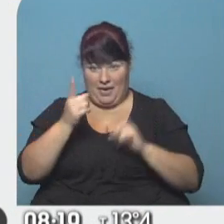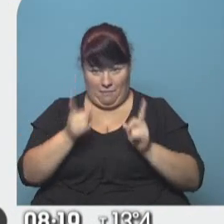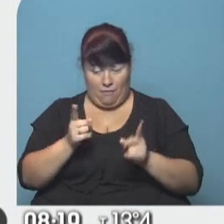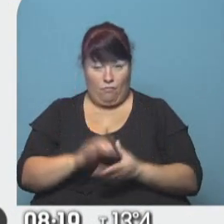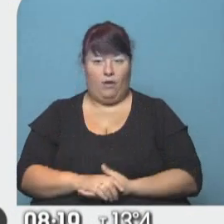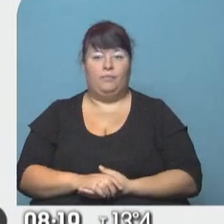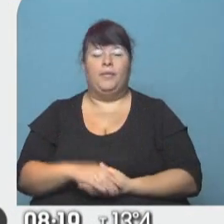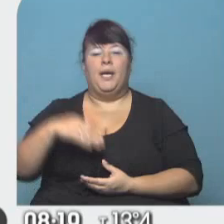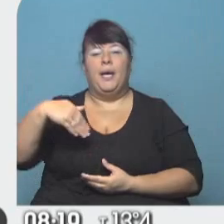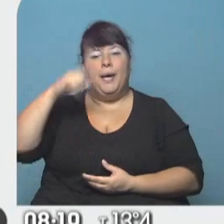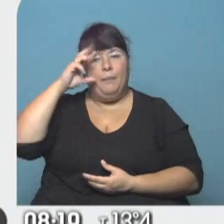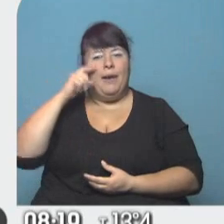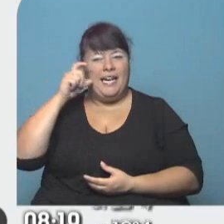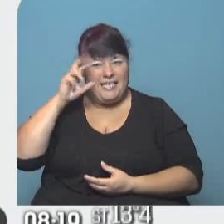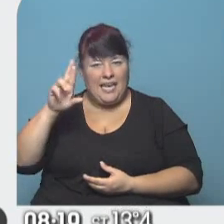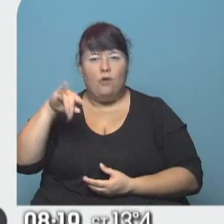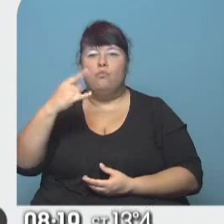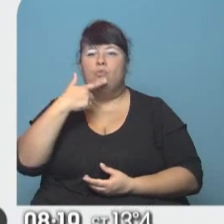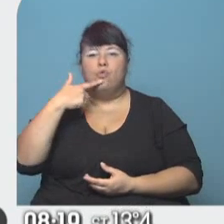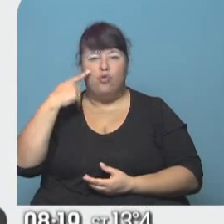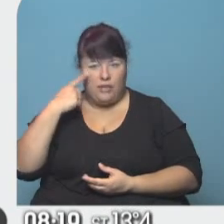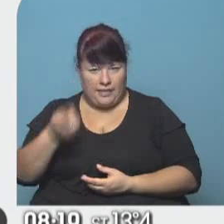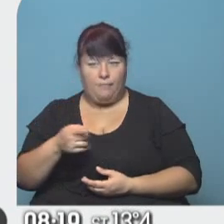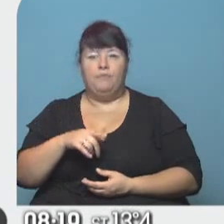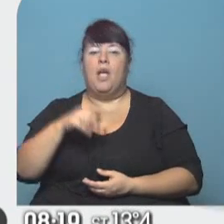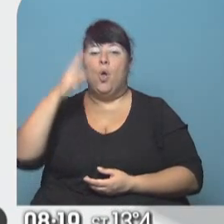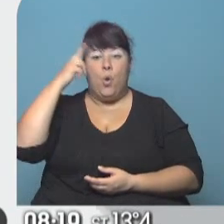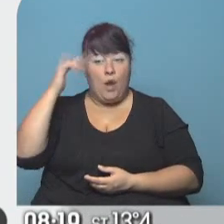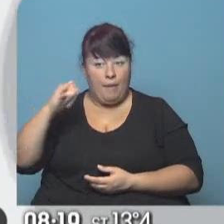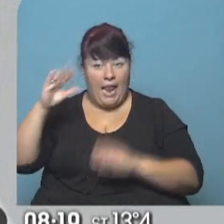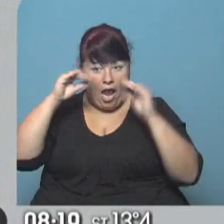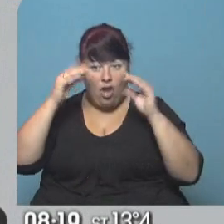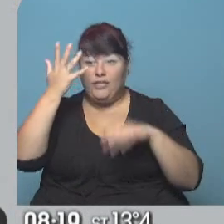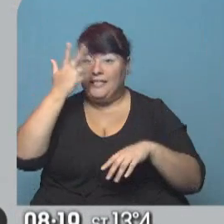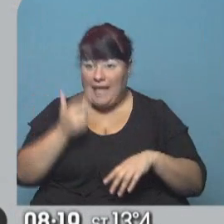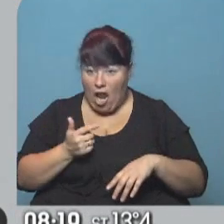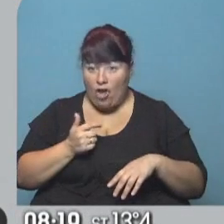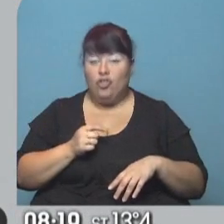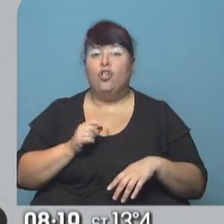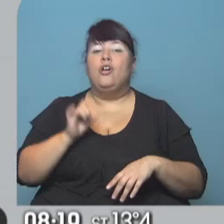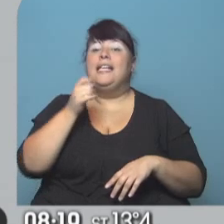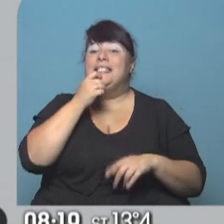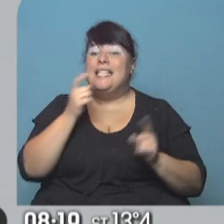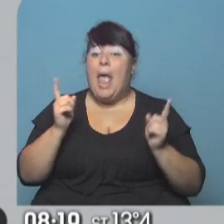observamos, Mercier y Musis. 21-30. El Ciclón, con solo un